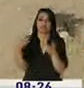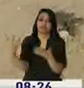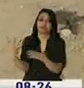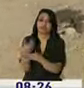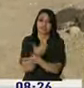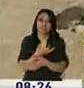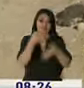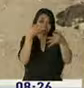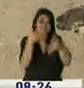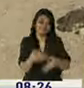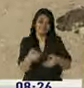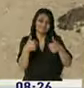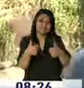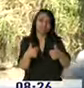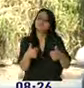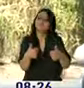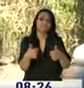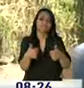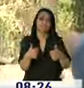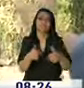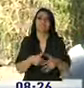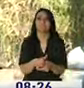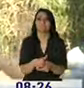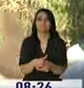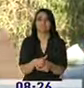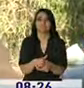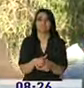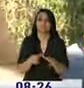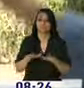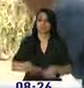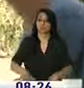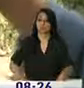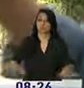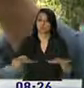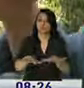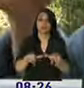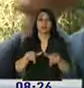sería suficiente. Por lo menos aquí nos pongan